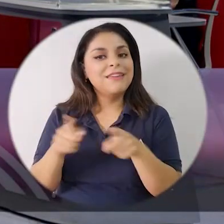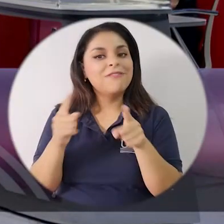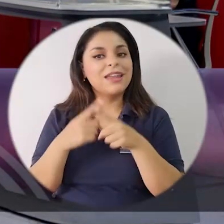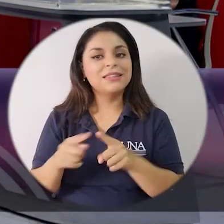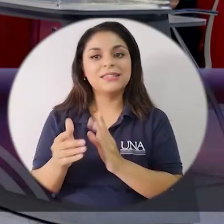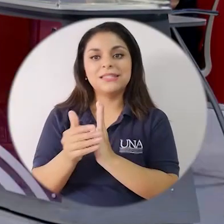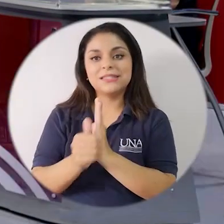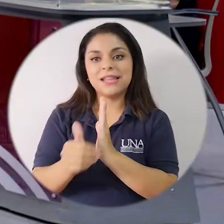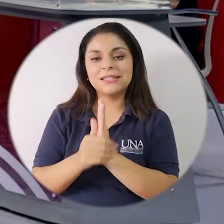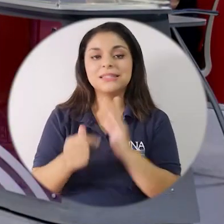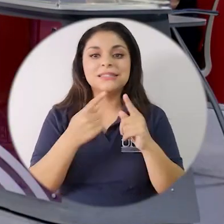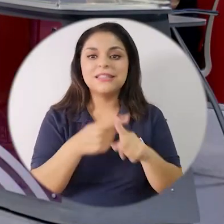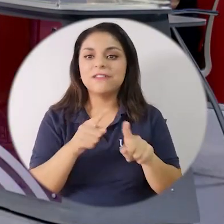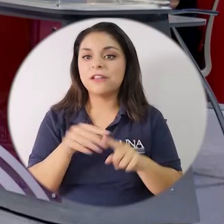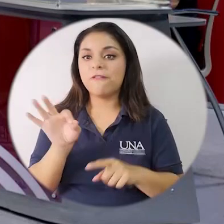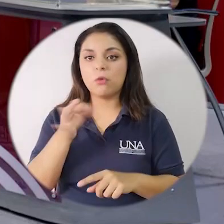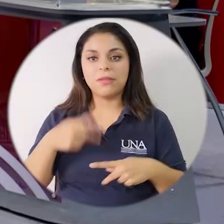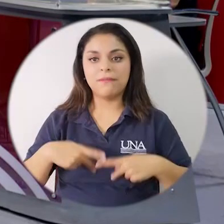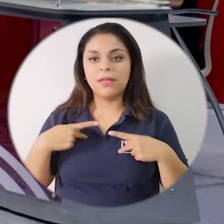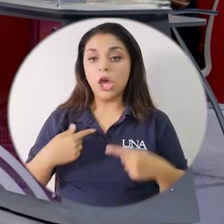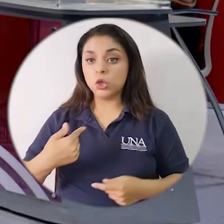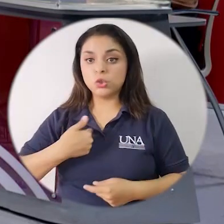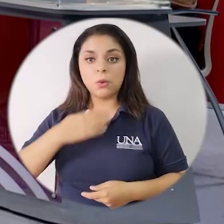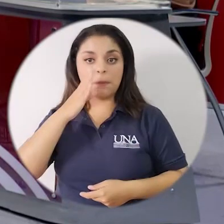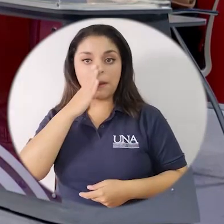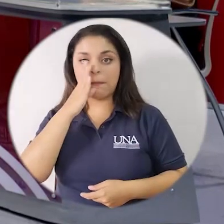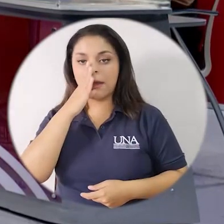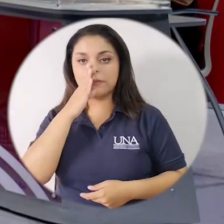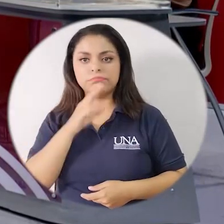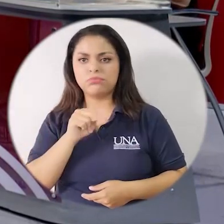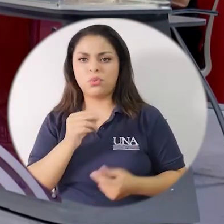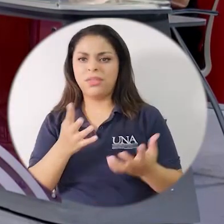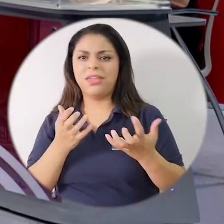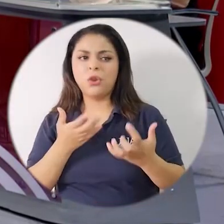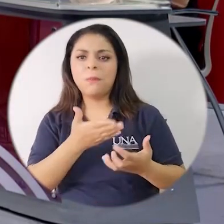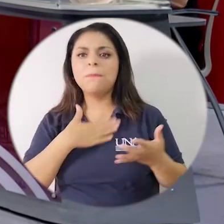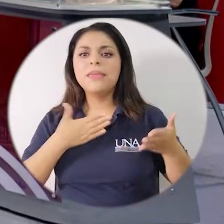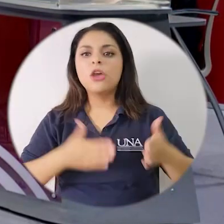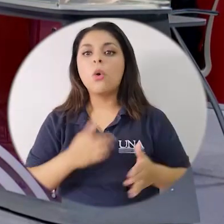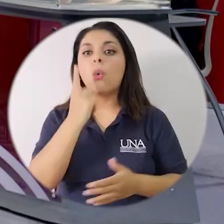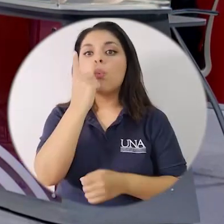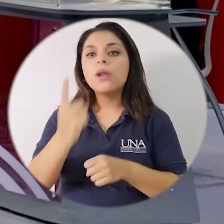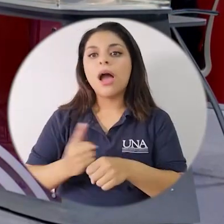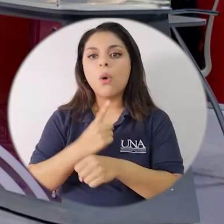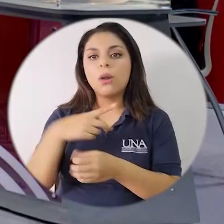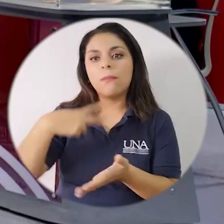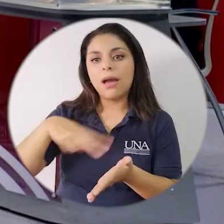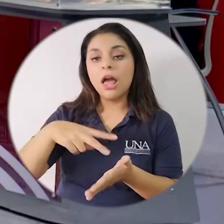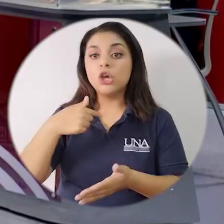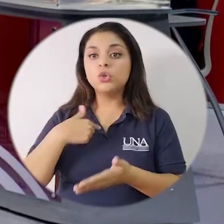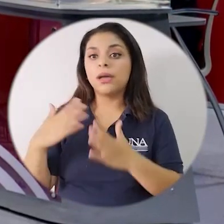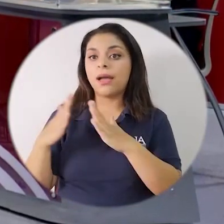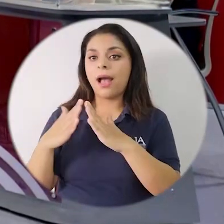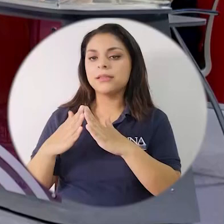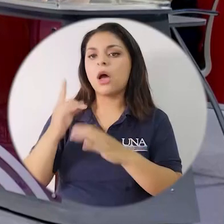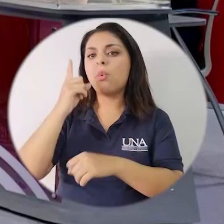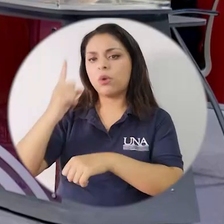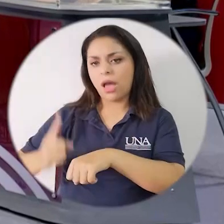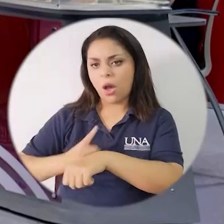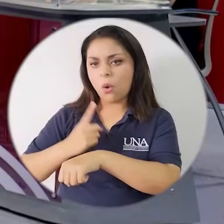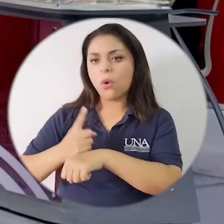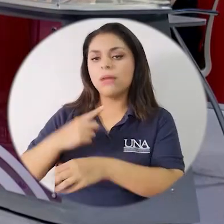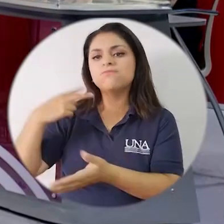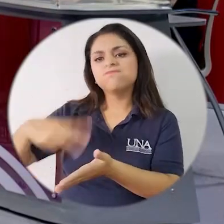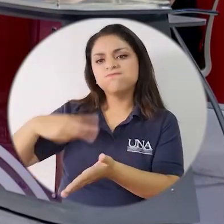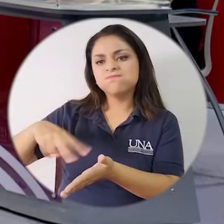Entonces, yo como mamá no puedo pretender que mi hijo haga una hora de baile. Si yo hago en casa un video de una hora